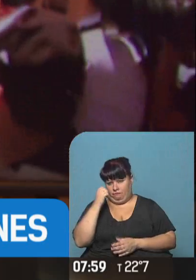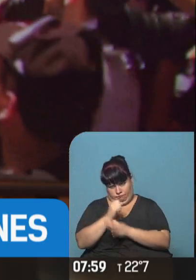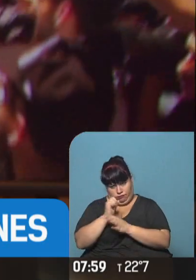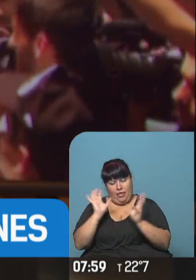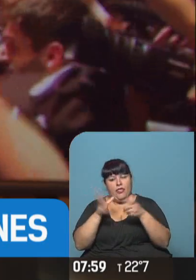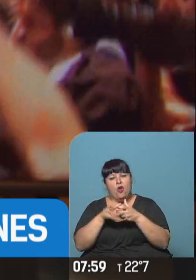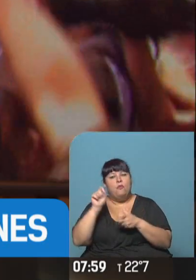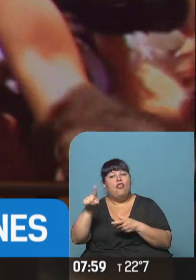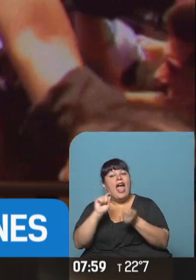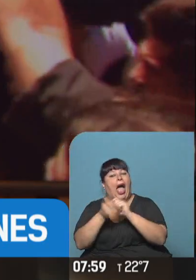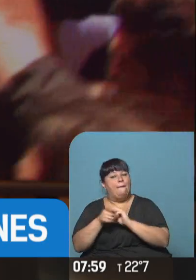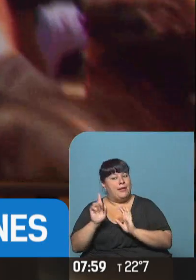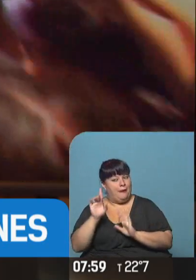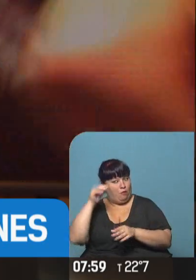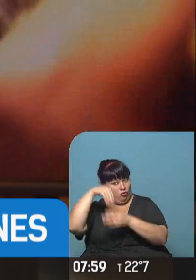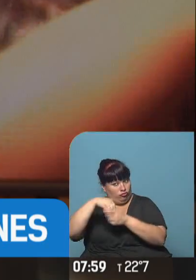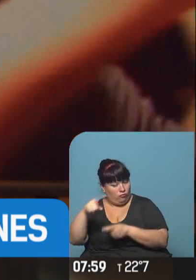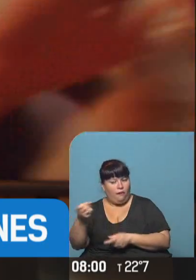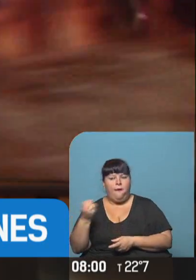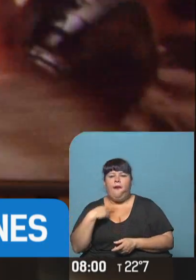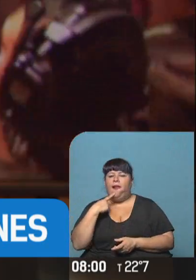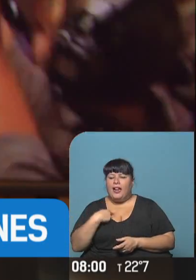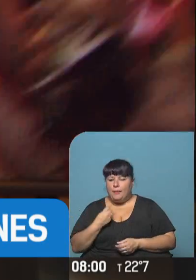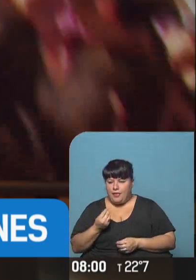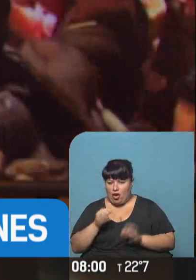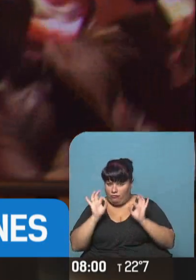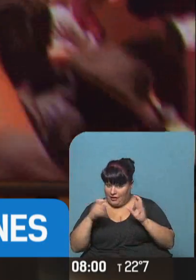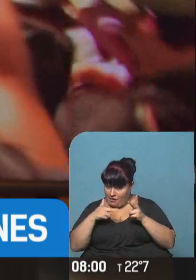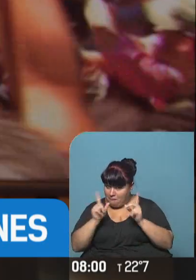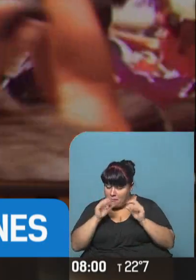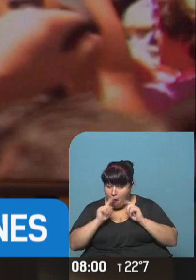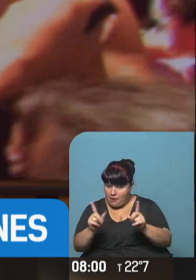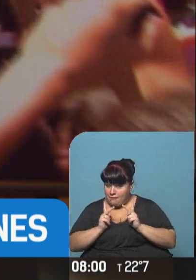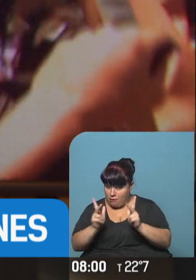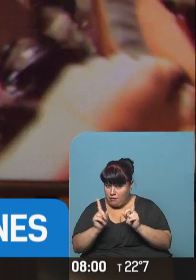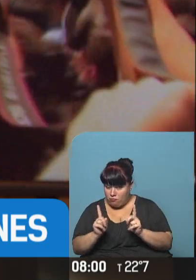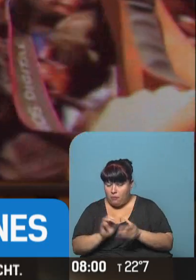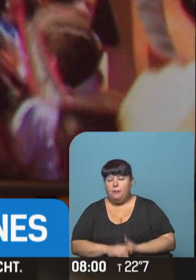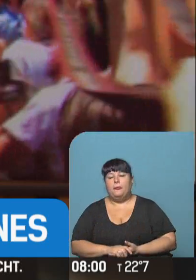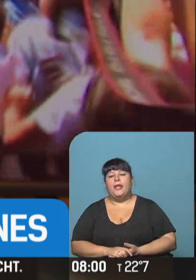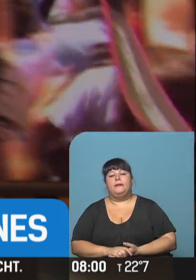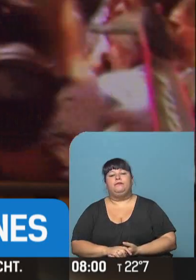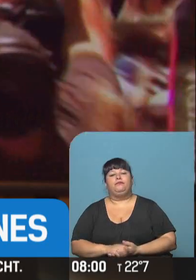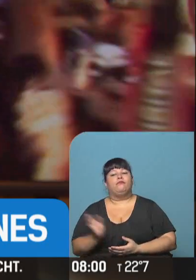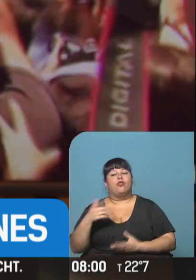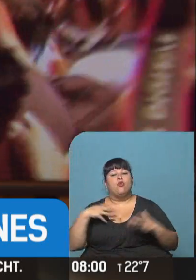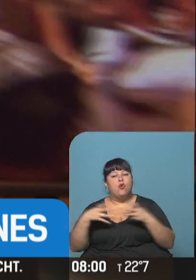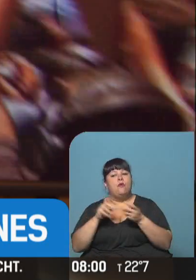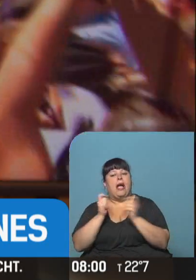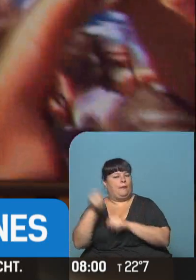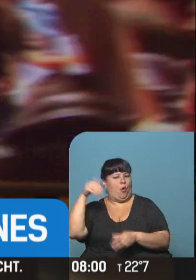del bloque de Cambiemos. ¿Y qué es lo que dice? Textualmente, dice, todo Cambiemos